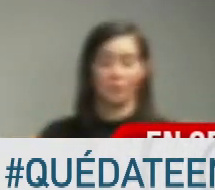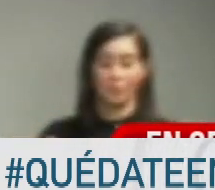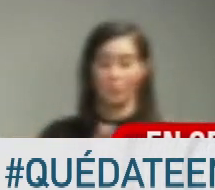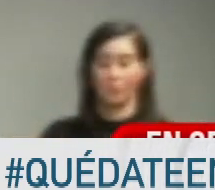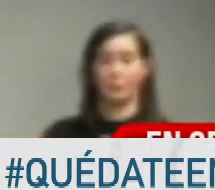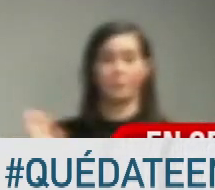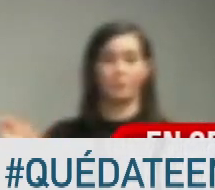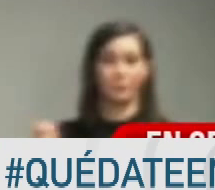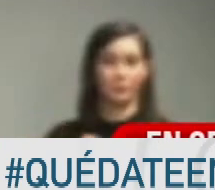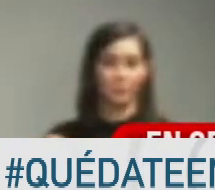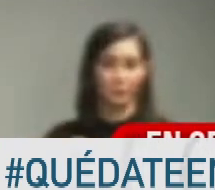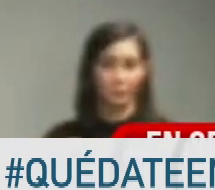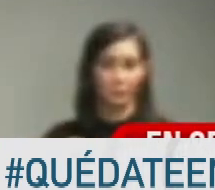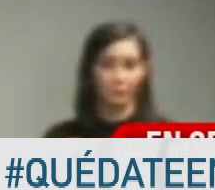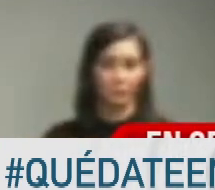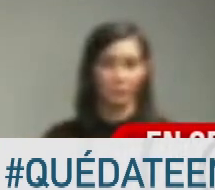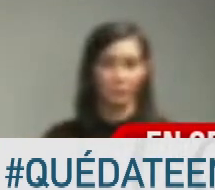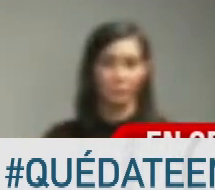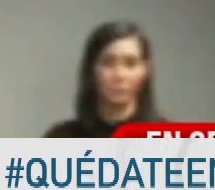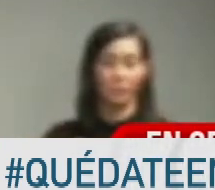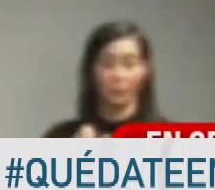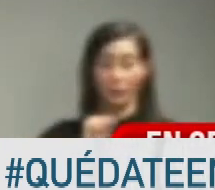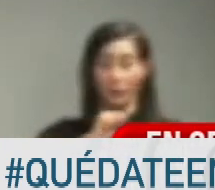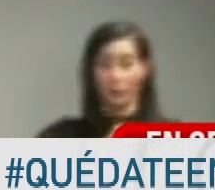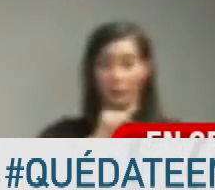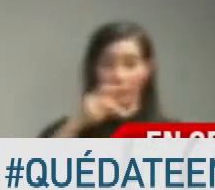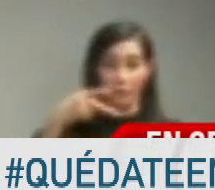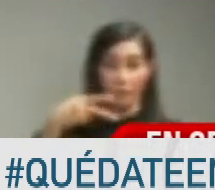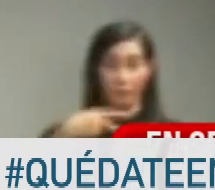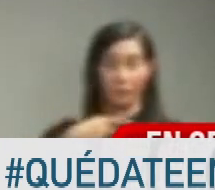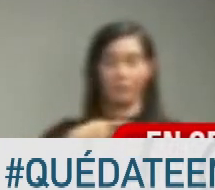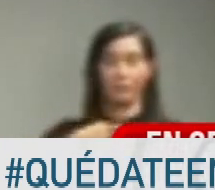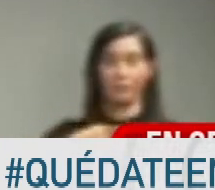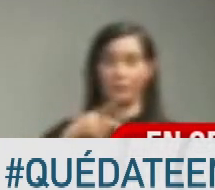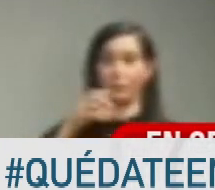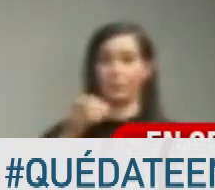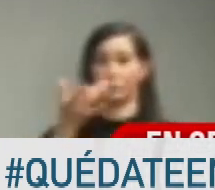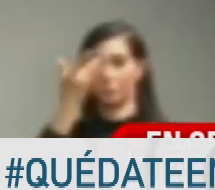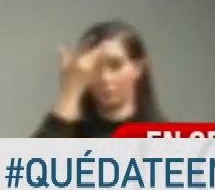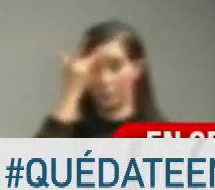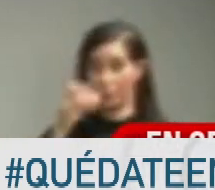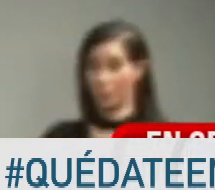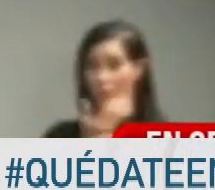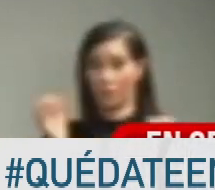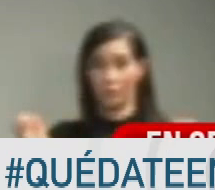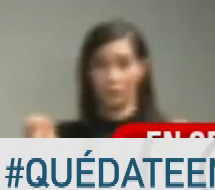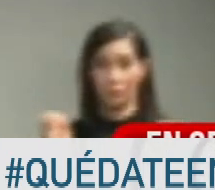0 fallecimiento. San Pedro de Macorís, 0 casos nuevos,